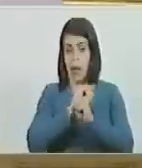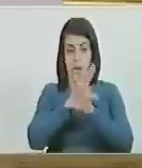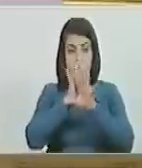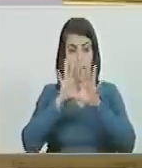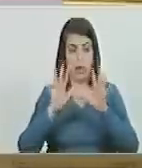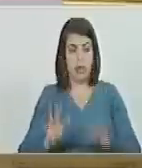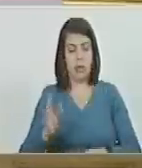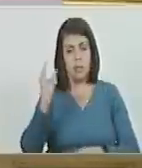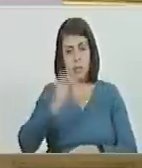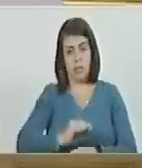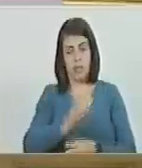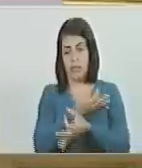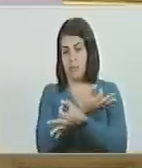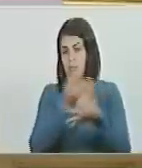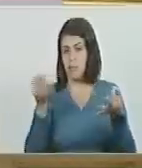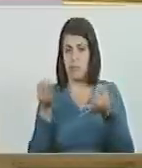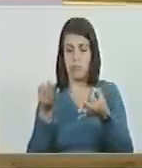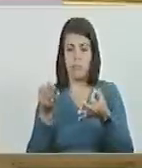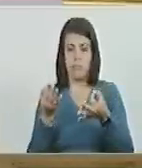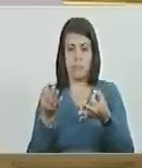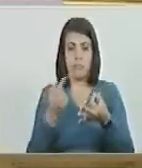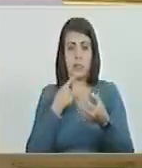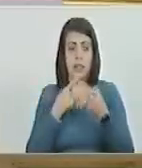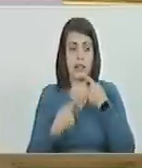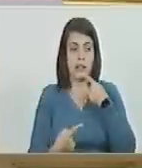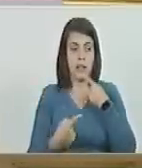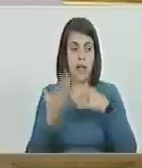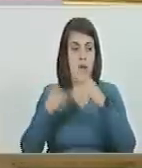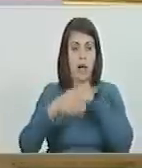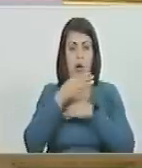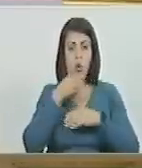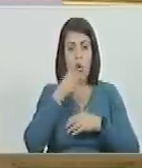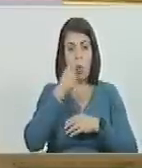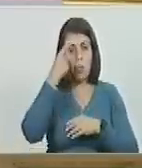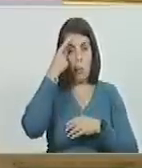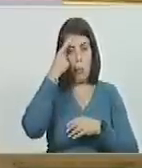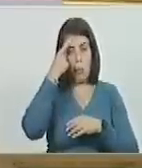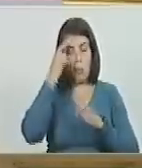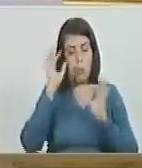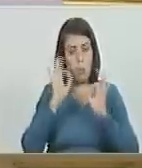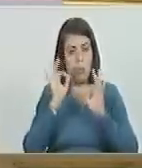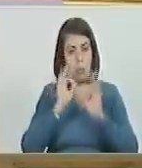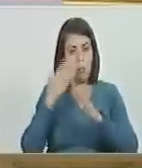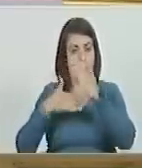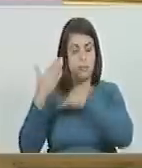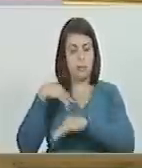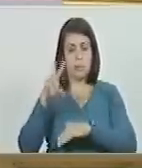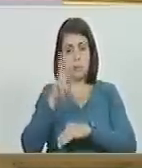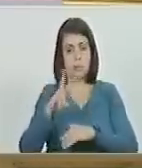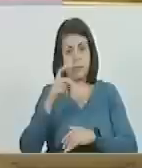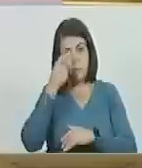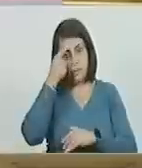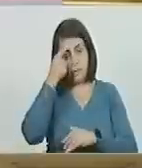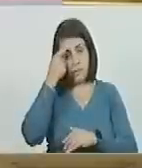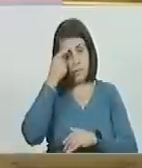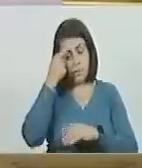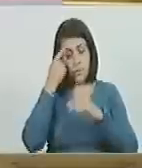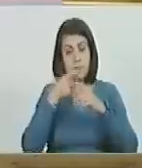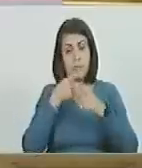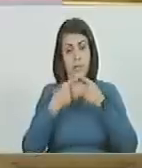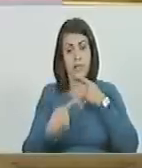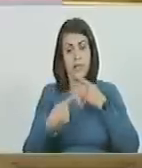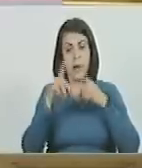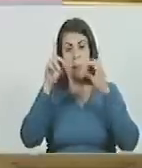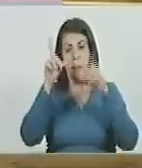transparentes, los más eficaces. Les decía que aquellos jóvenes quizás no sepan que antes en Venezuela quien decía quién